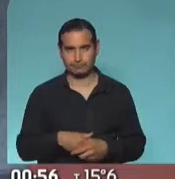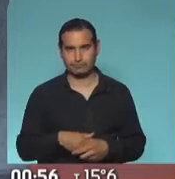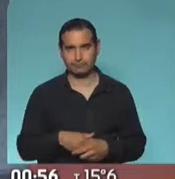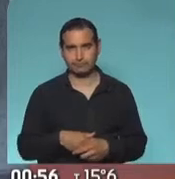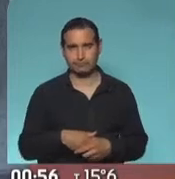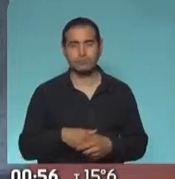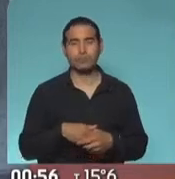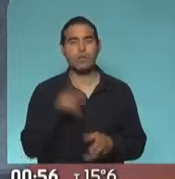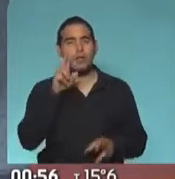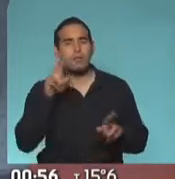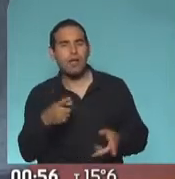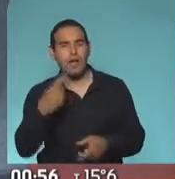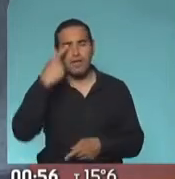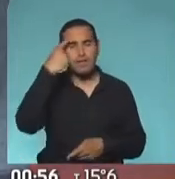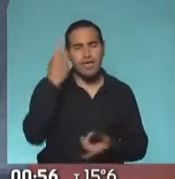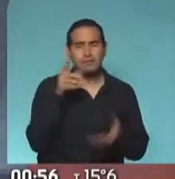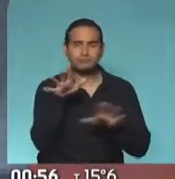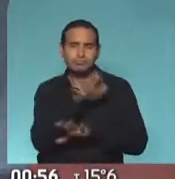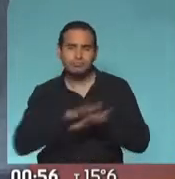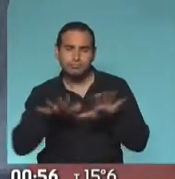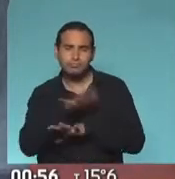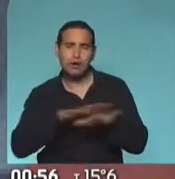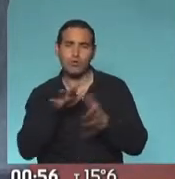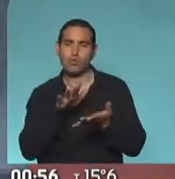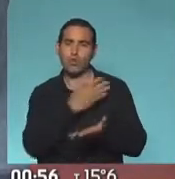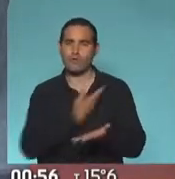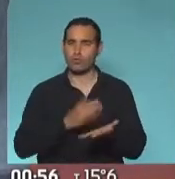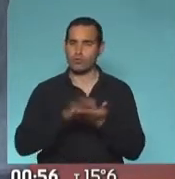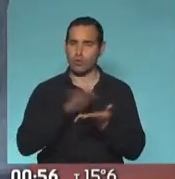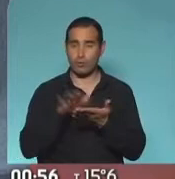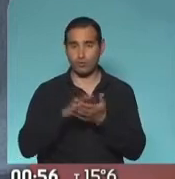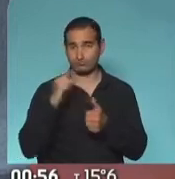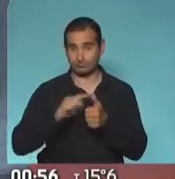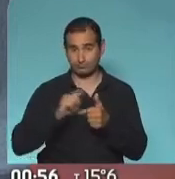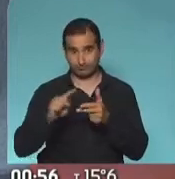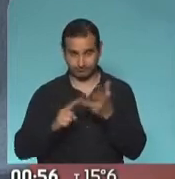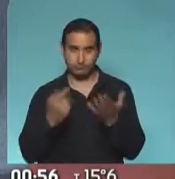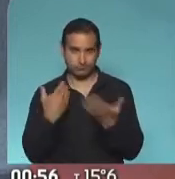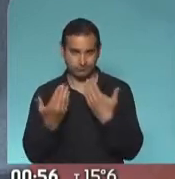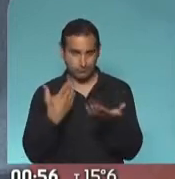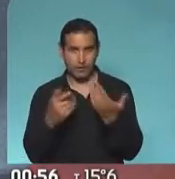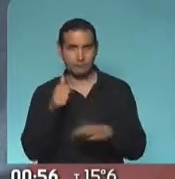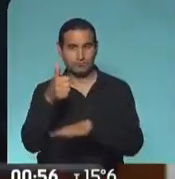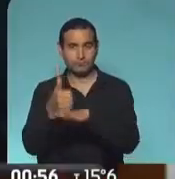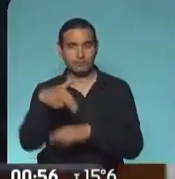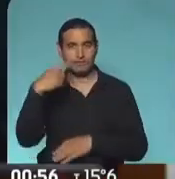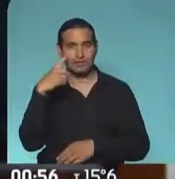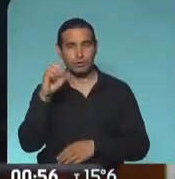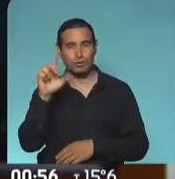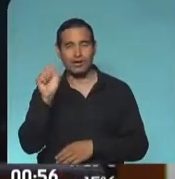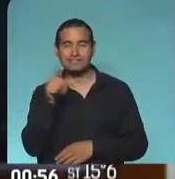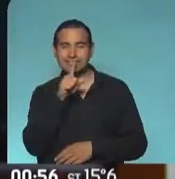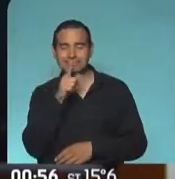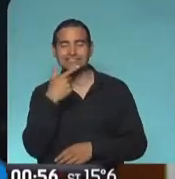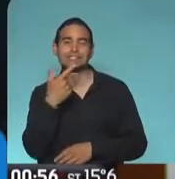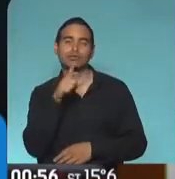planes ideas organización de un nuevo gobierno de todo esto vamos a charlar con nicolás trotta que